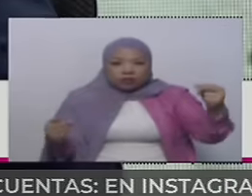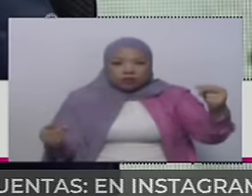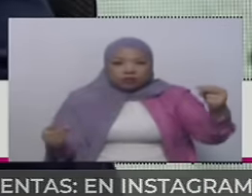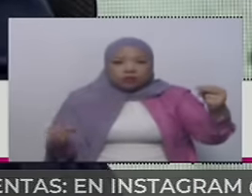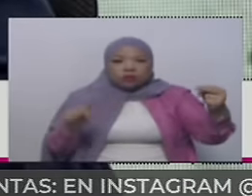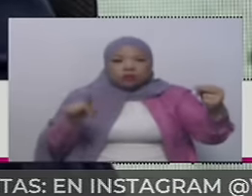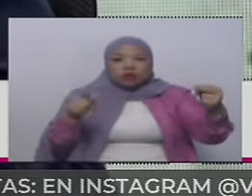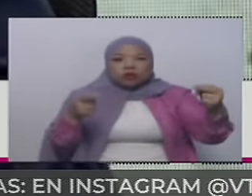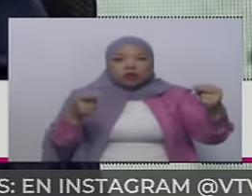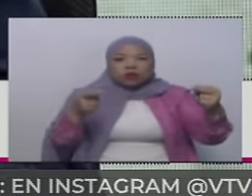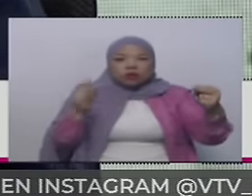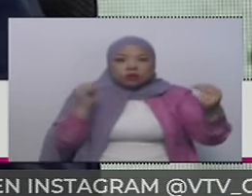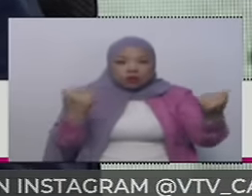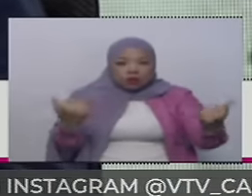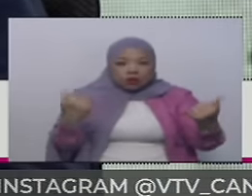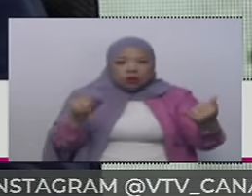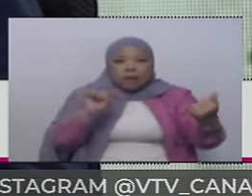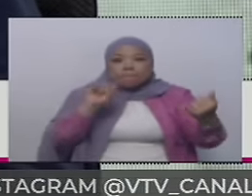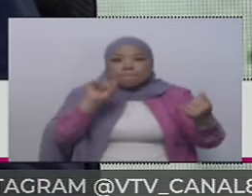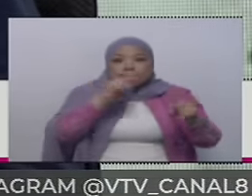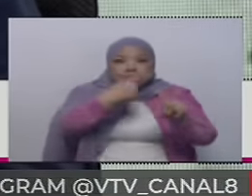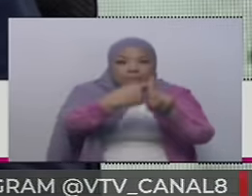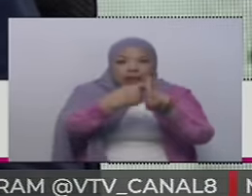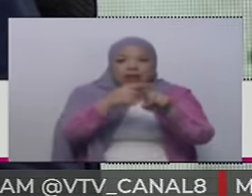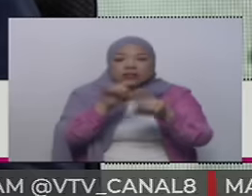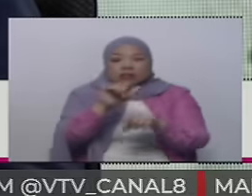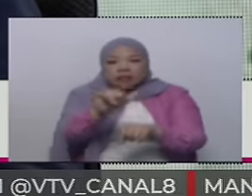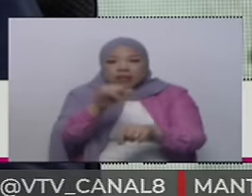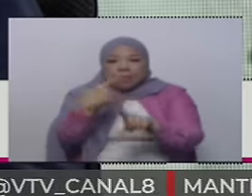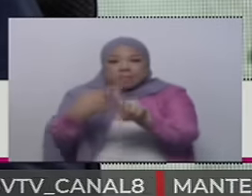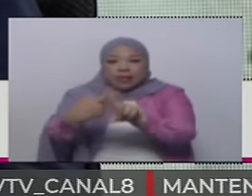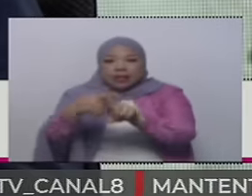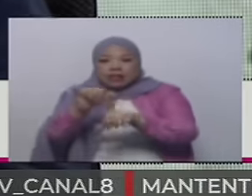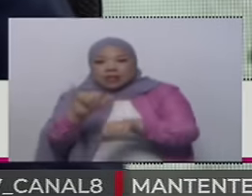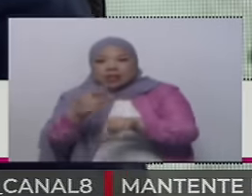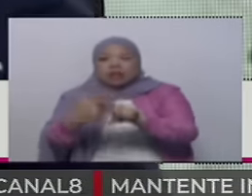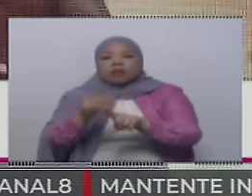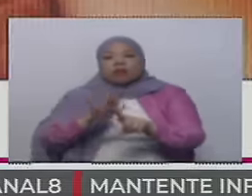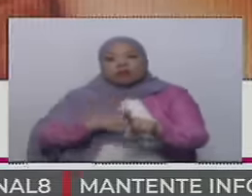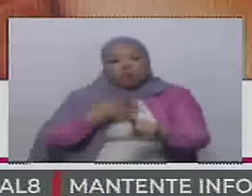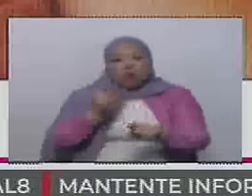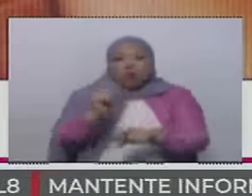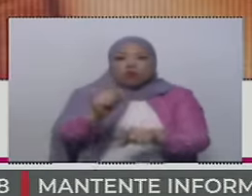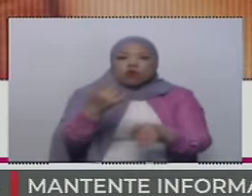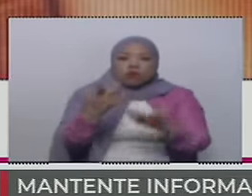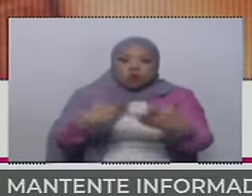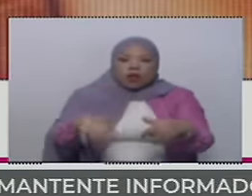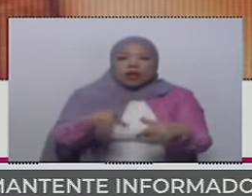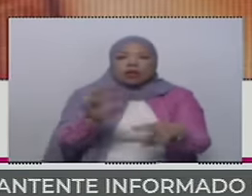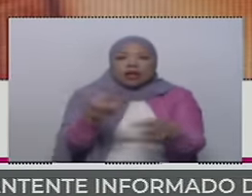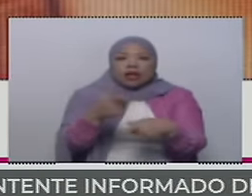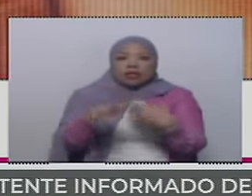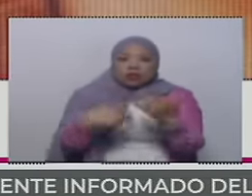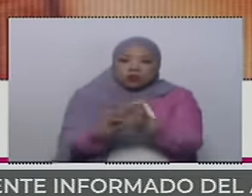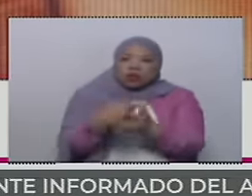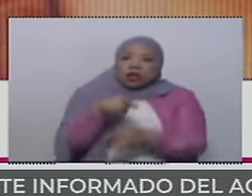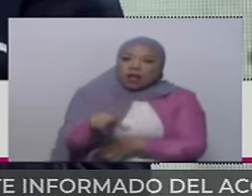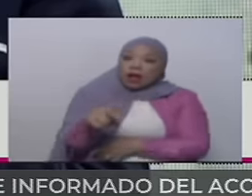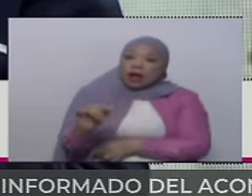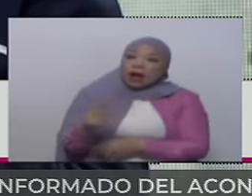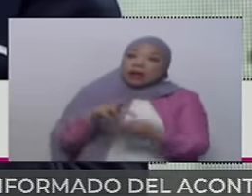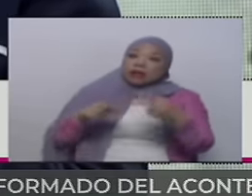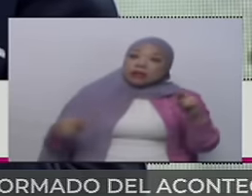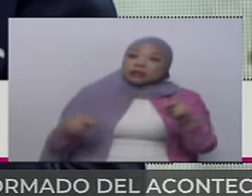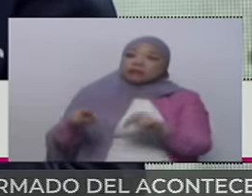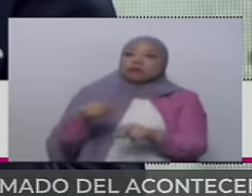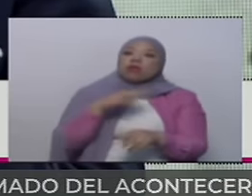material genético de los genes que hoy son marcadores de cáncer. Para ver si eres propensa o no. Si está activo el gen. Si vemos el material genético